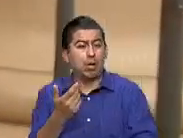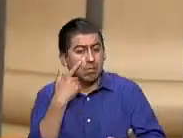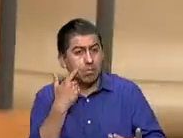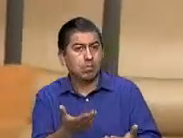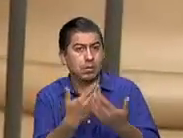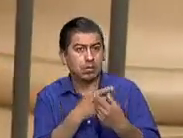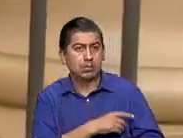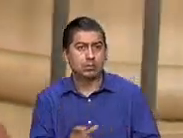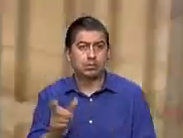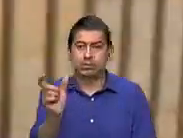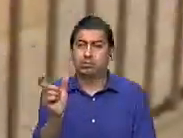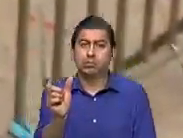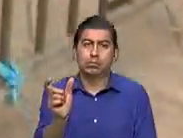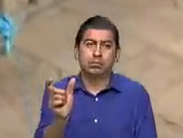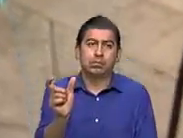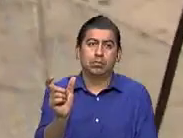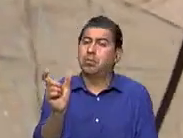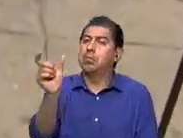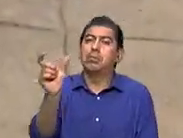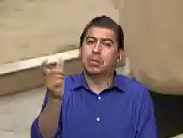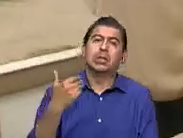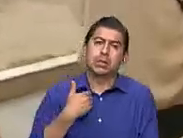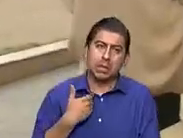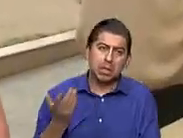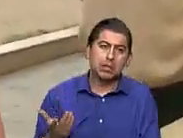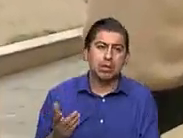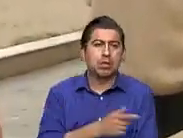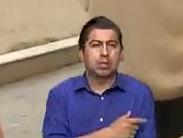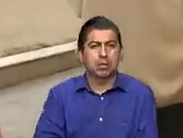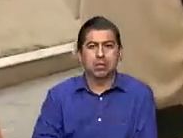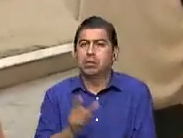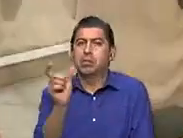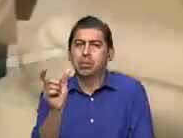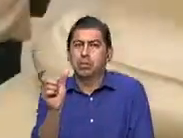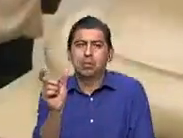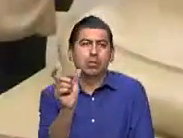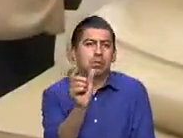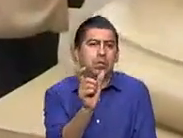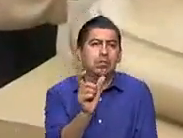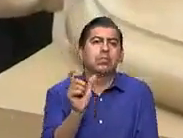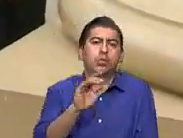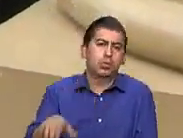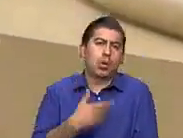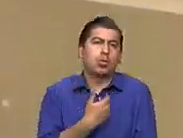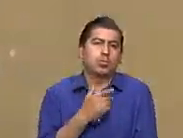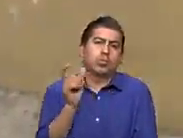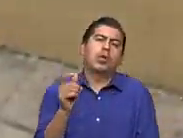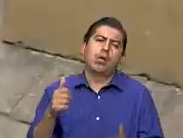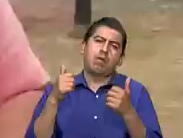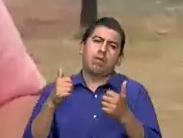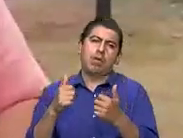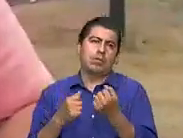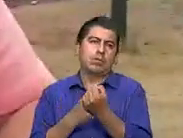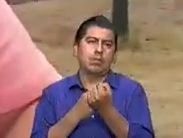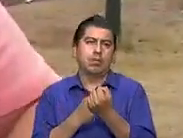puede mostrar? Tenga la bondad, por favor. Ahí está, muchísimas gracias, vea. Su carnet, tenga la bondad. Sí, sí, lo tengo. Qué bueno, oportuno que todos pongamos de nuestra parte y